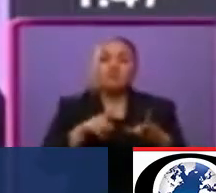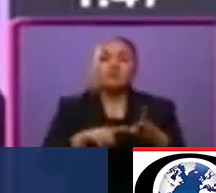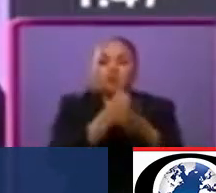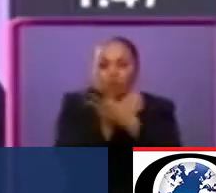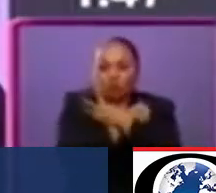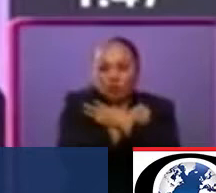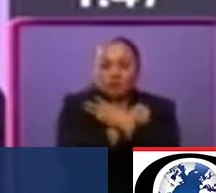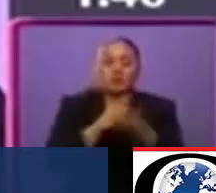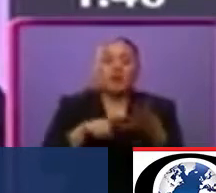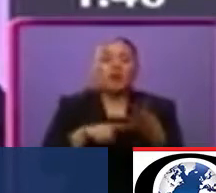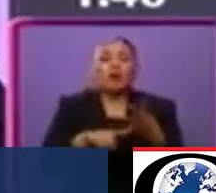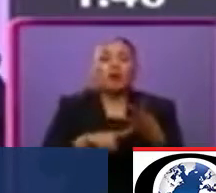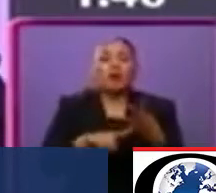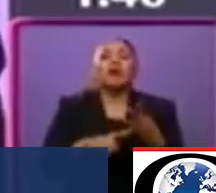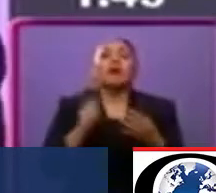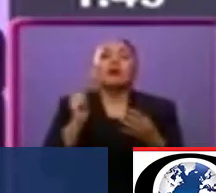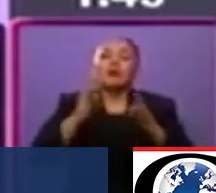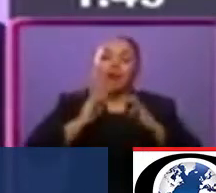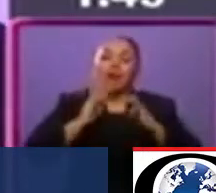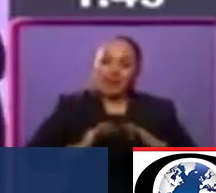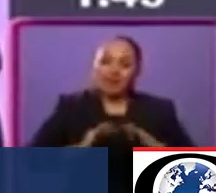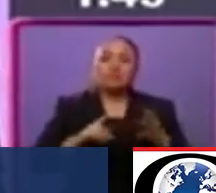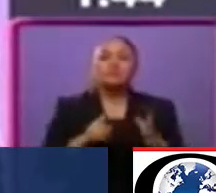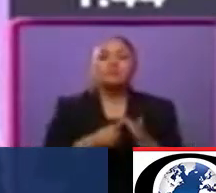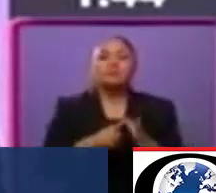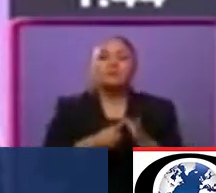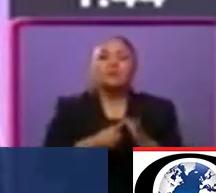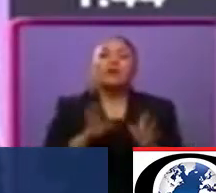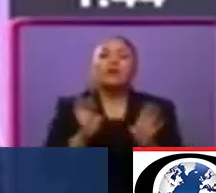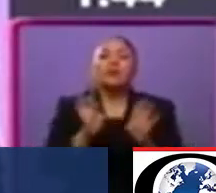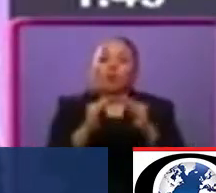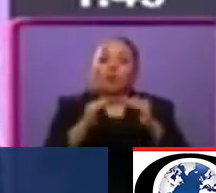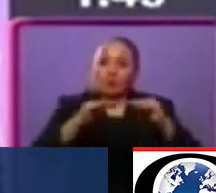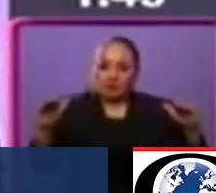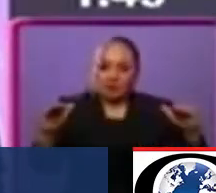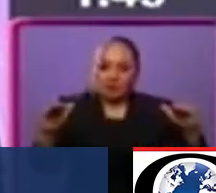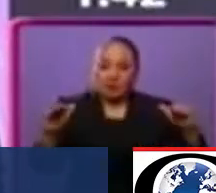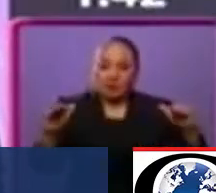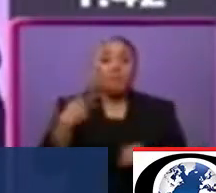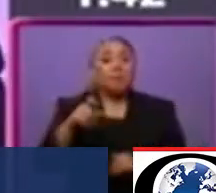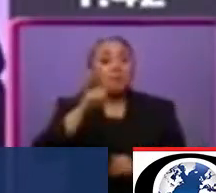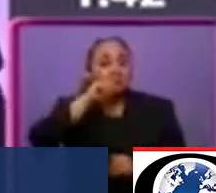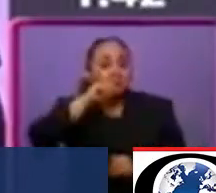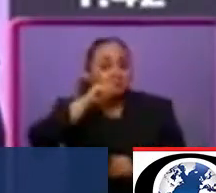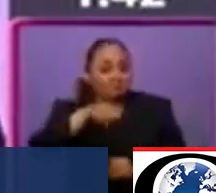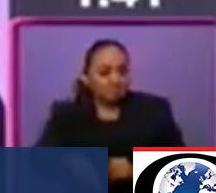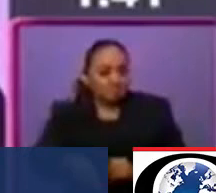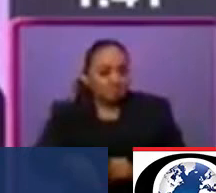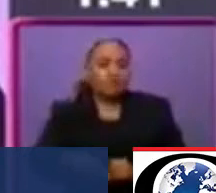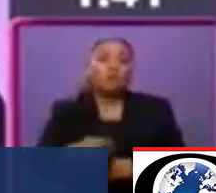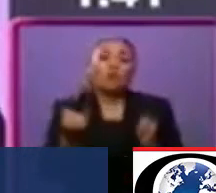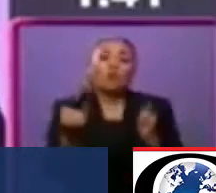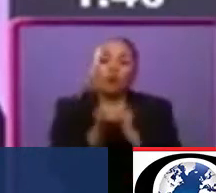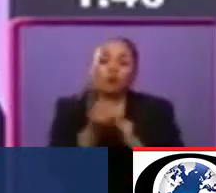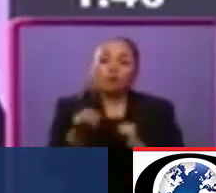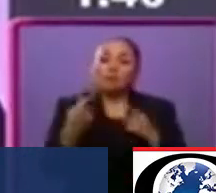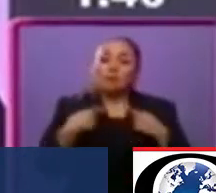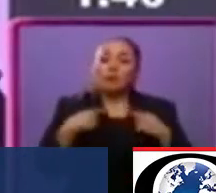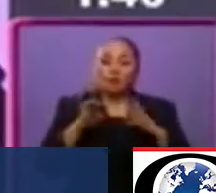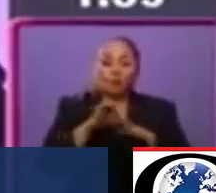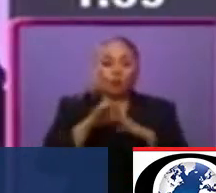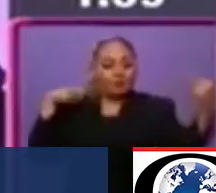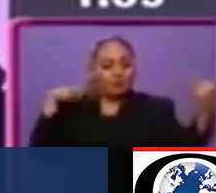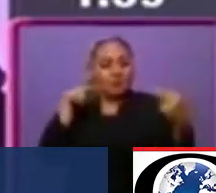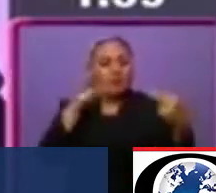familias tengan su piso de concreto y techo de losa. Cada año vamos a invertir 2.200 millones de pesos en 100.000 casas con piso